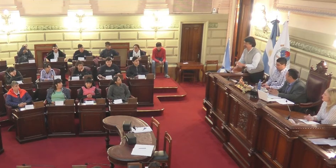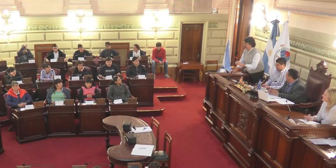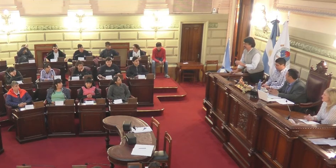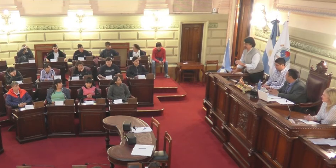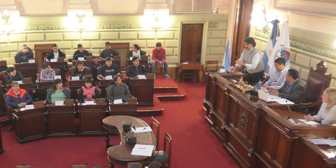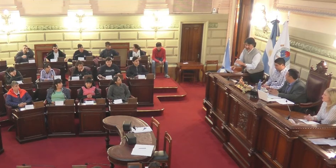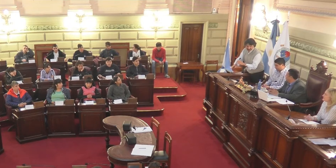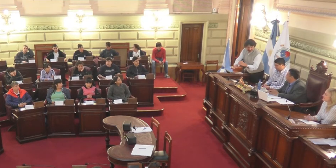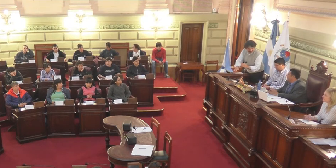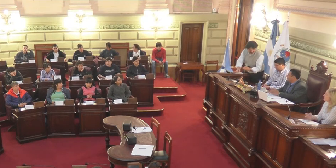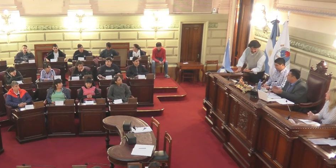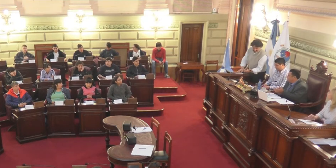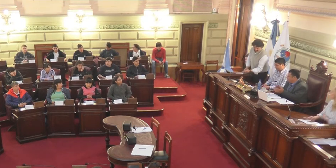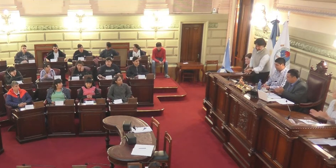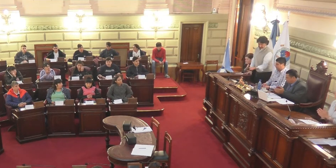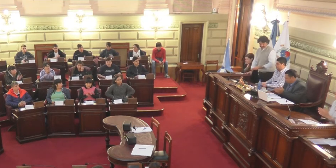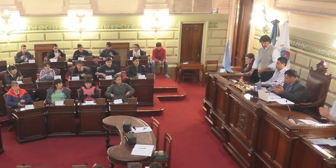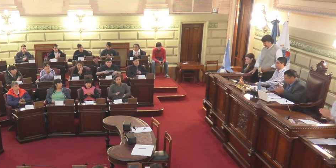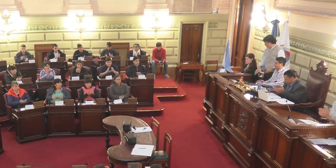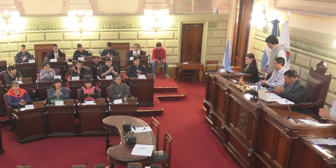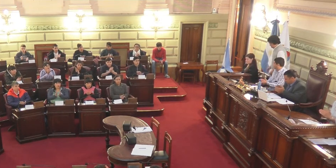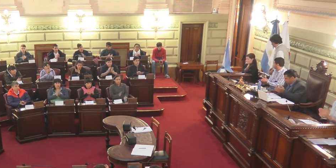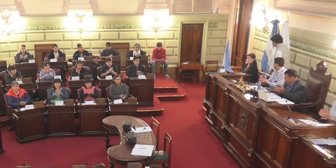de la provincia de Santa Fe.